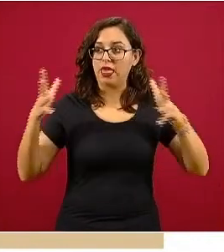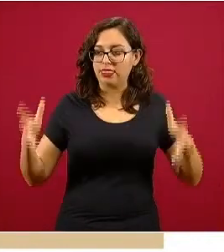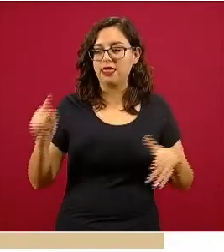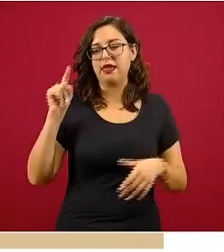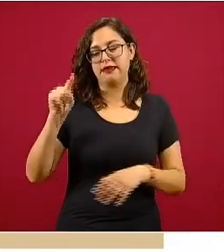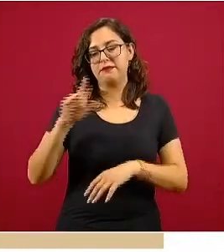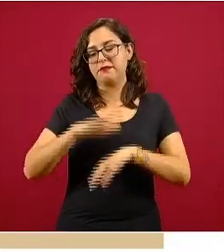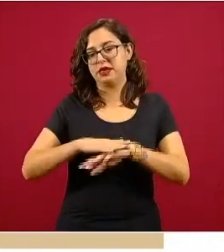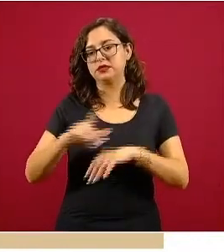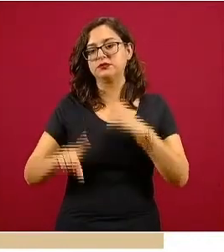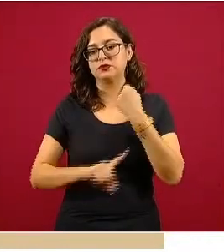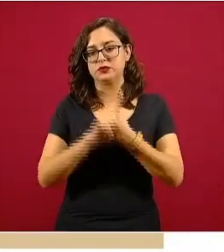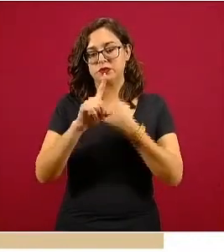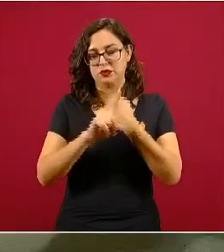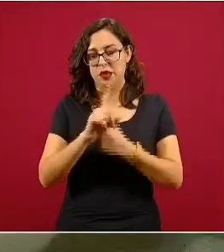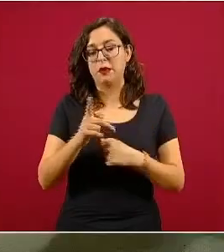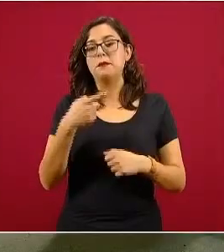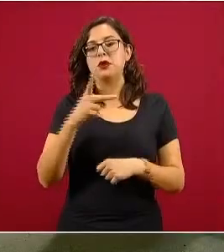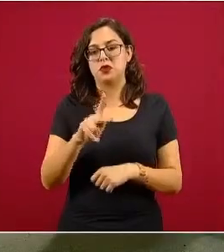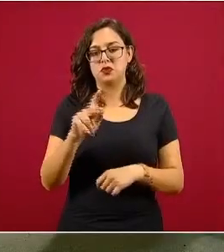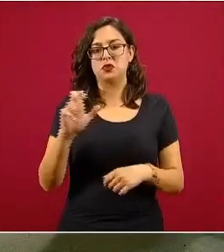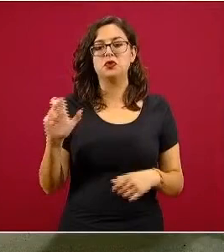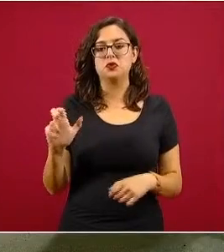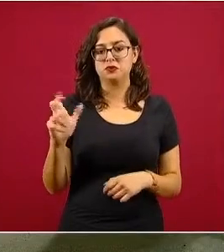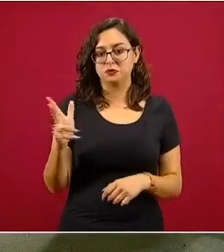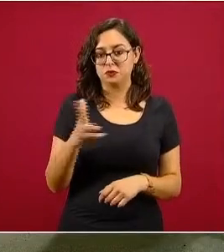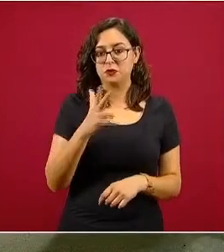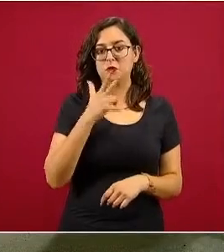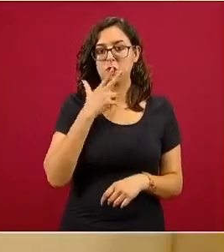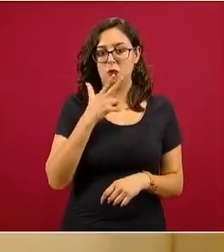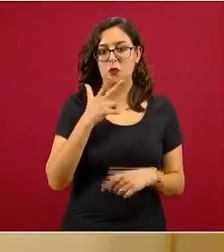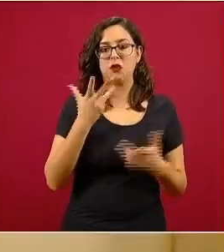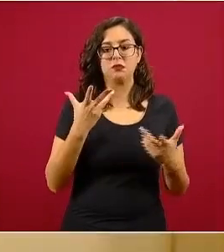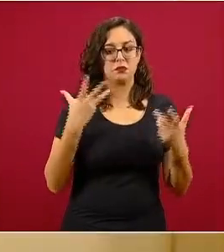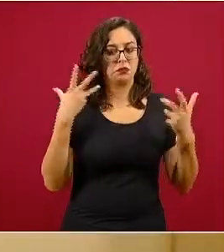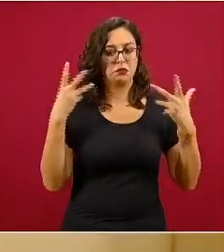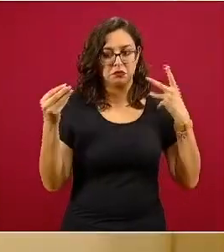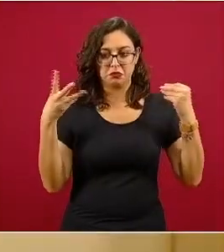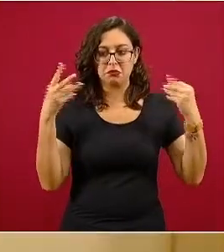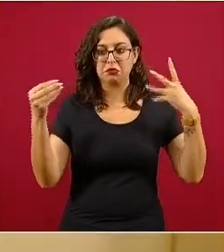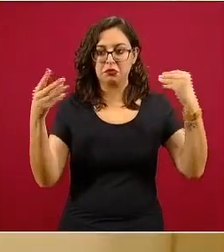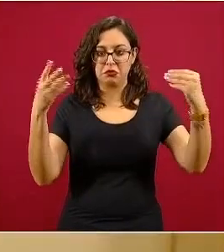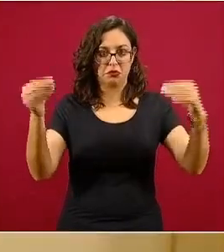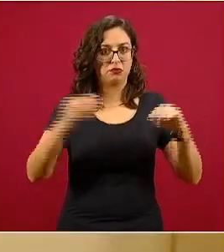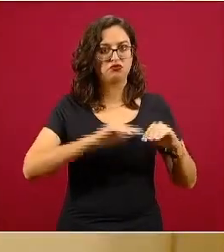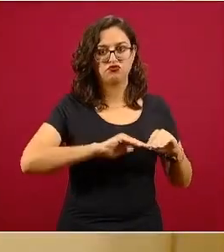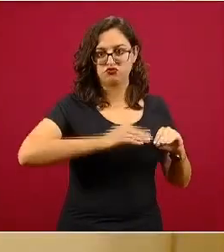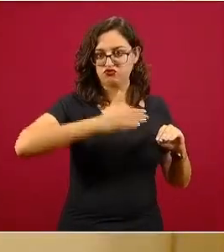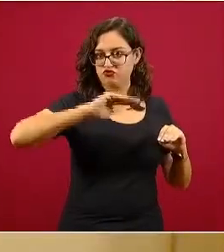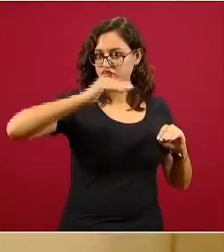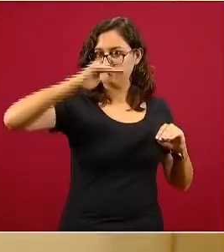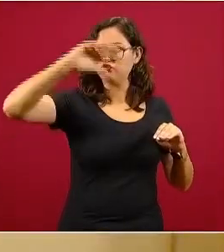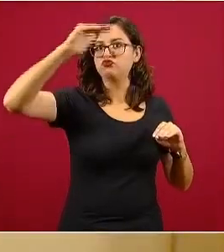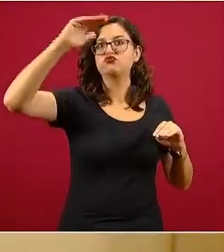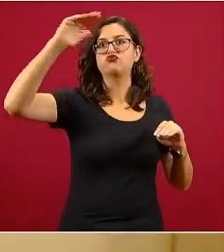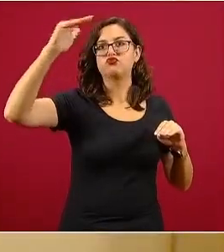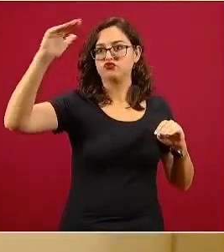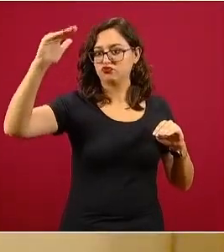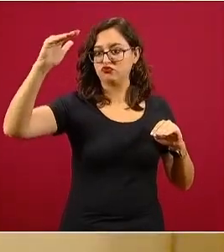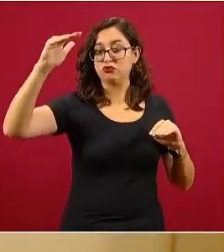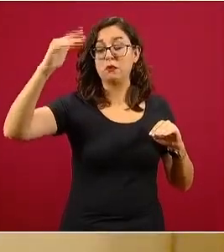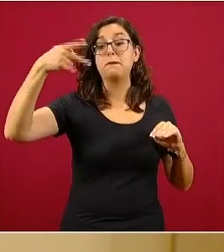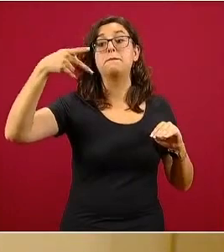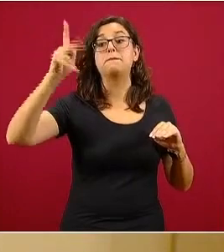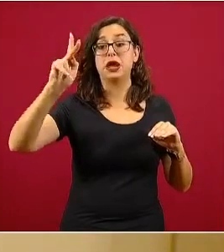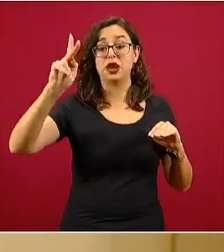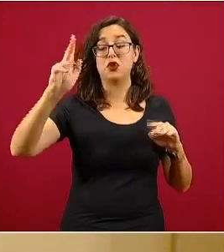de cada estado. Sin embargo, Chihuahua se mantiene con la transmisión todavía en la parte superior, aunque